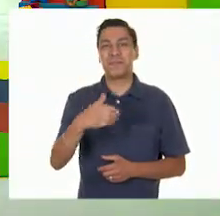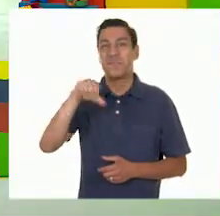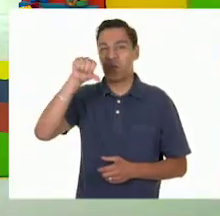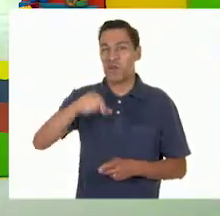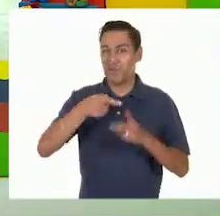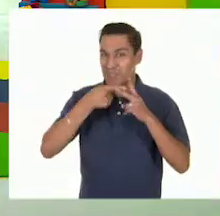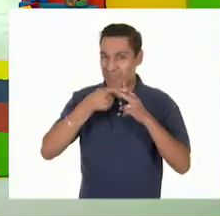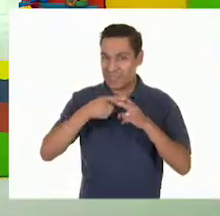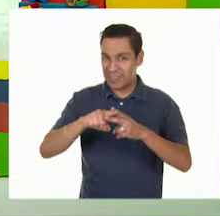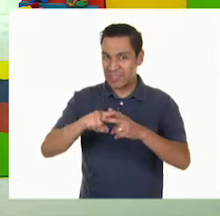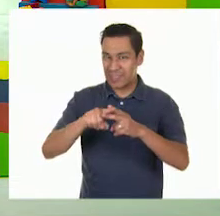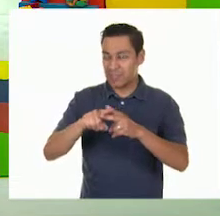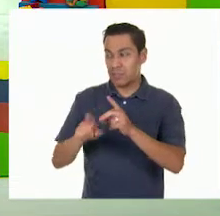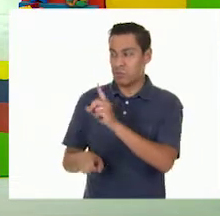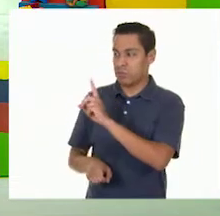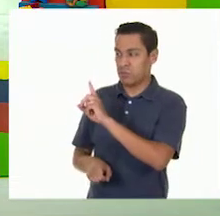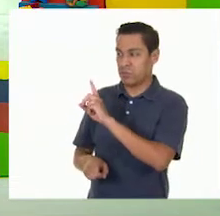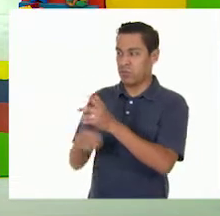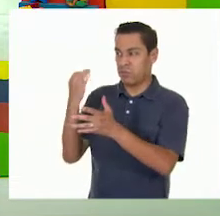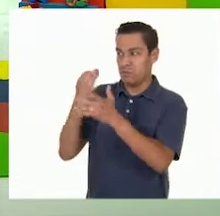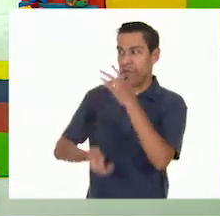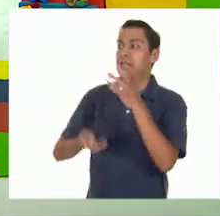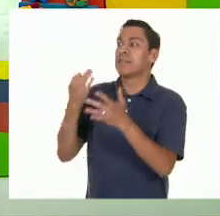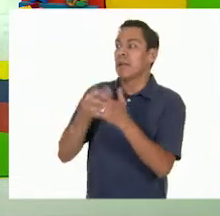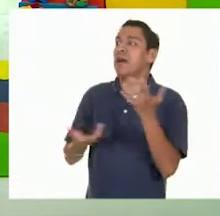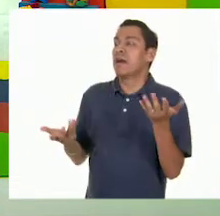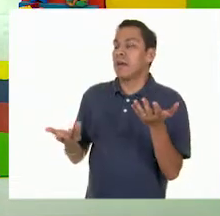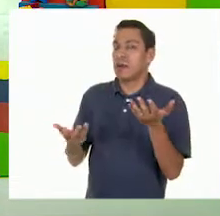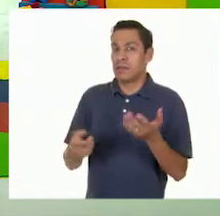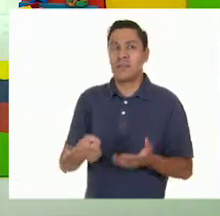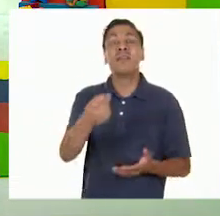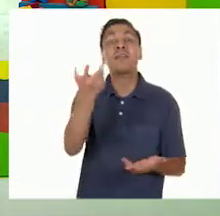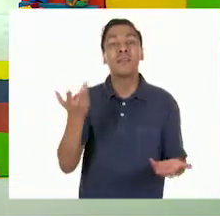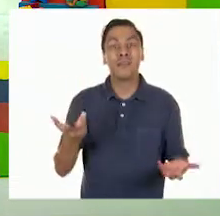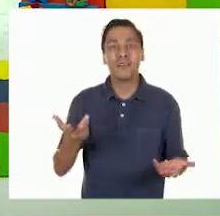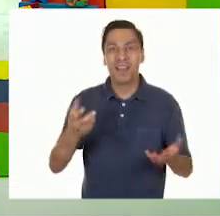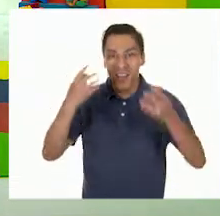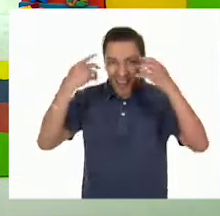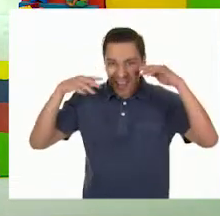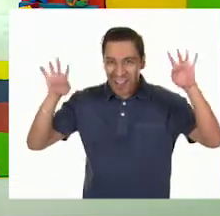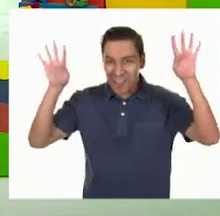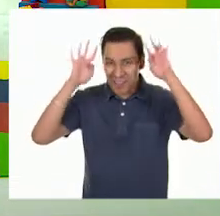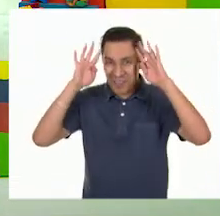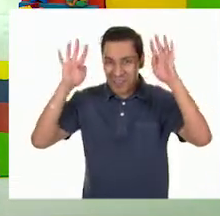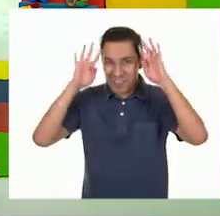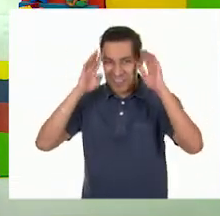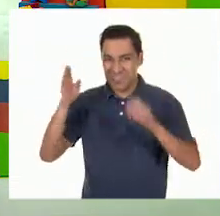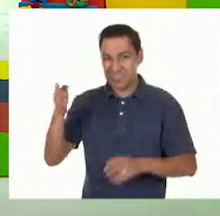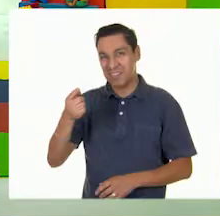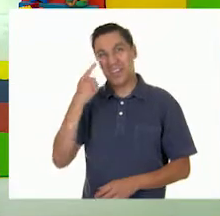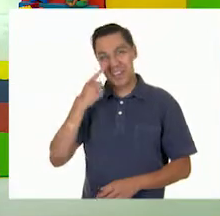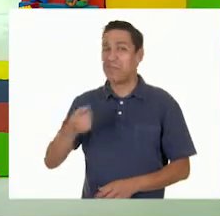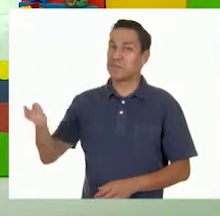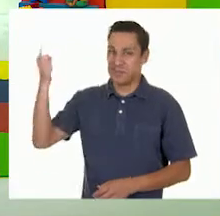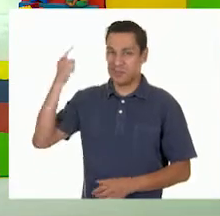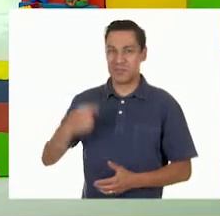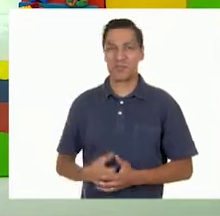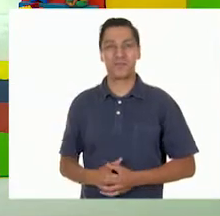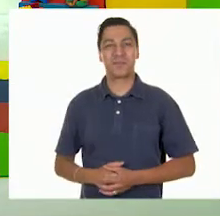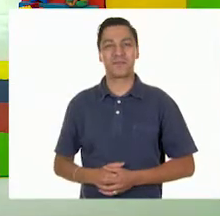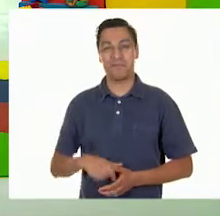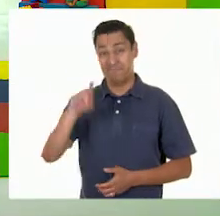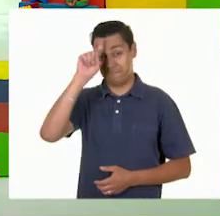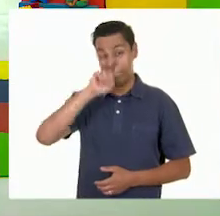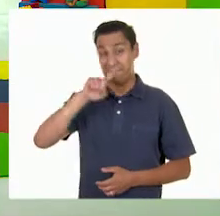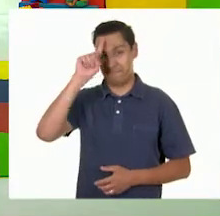no algo falta claro que sí a ver aquí en casa quedaron y podamos conato listo quien tiene un